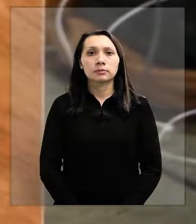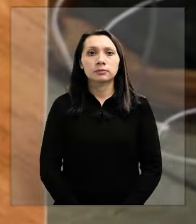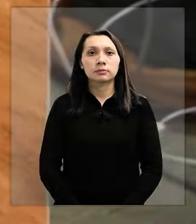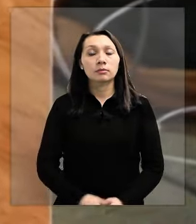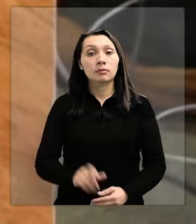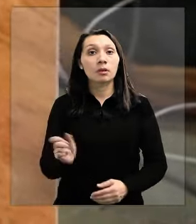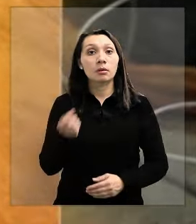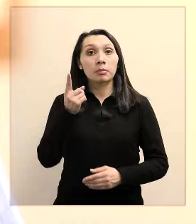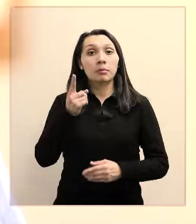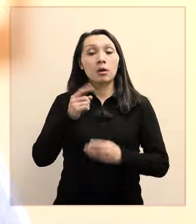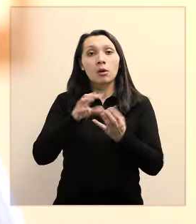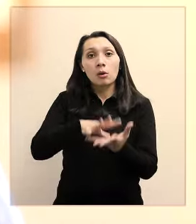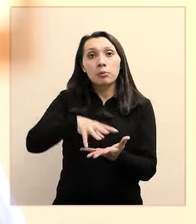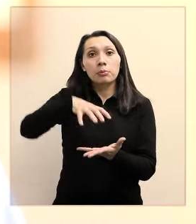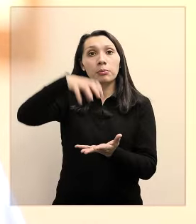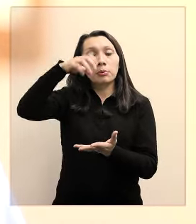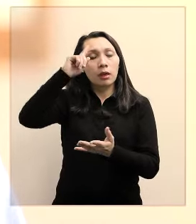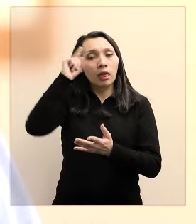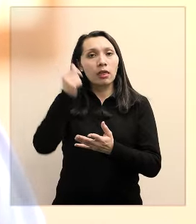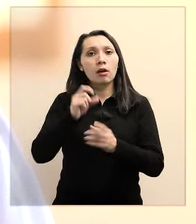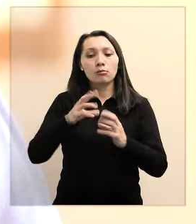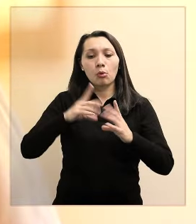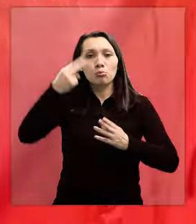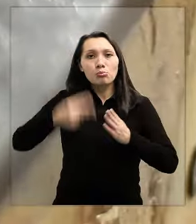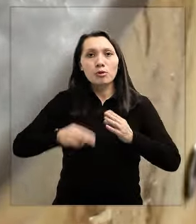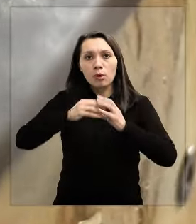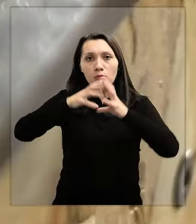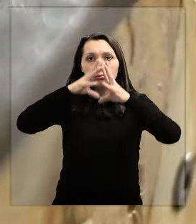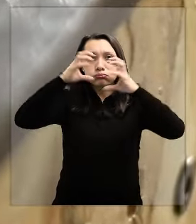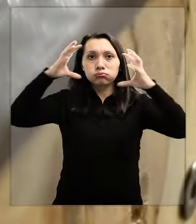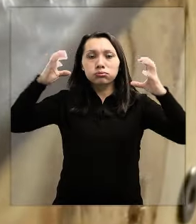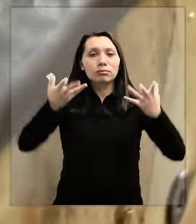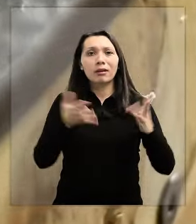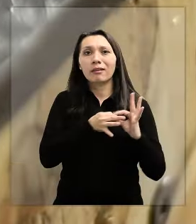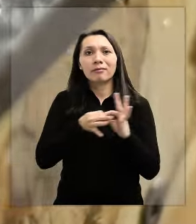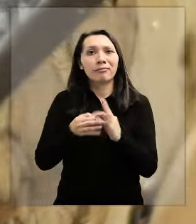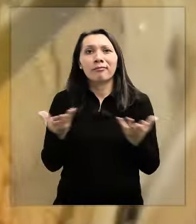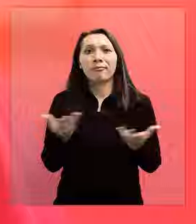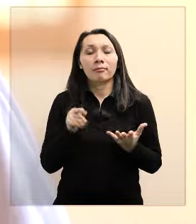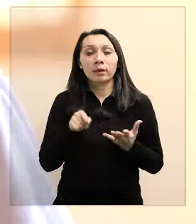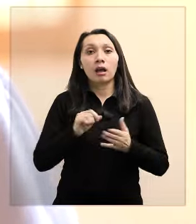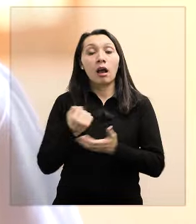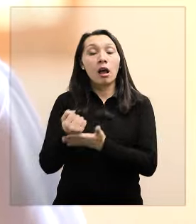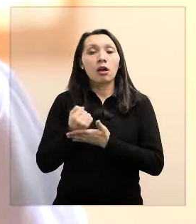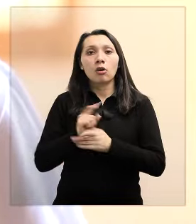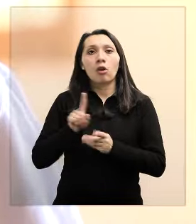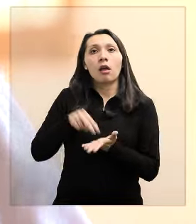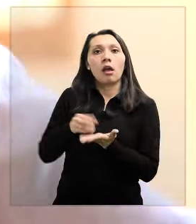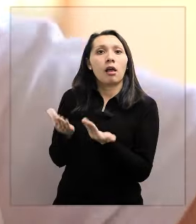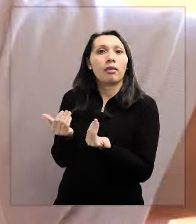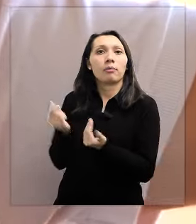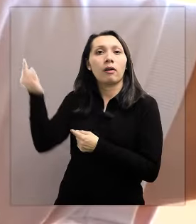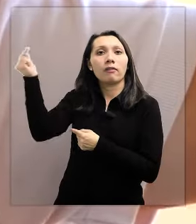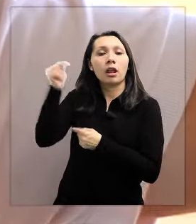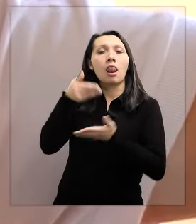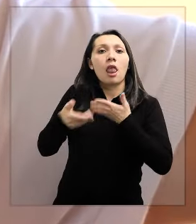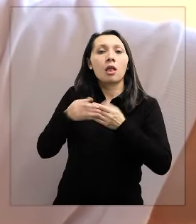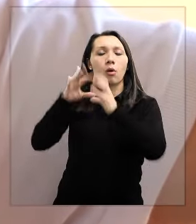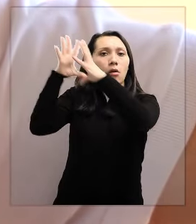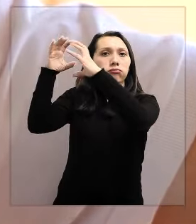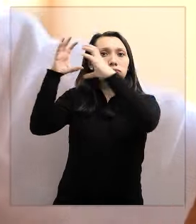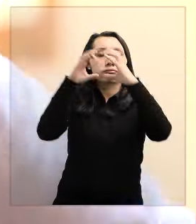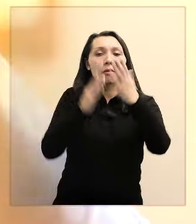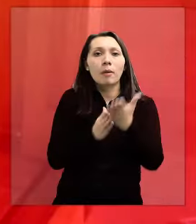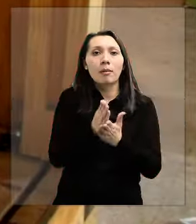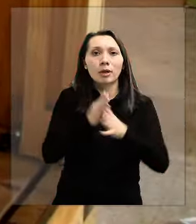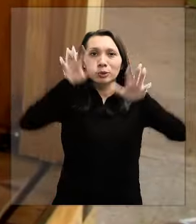Por principios de condensación, el sistema crea su propia nube. La gracia es que eso hace que yo no tenga que estar esperando el ciclo natural de una nube para